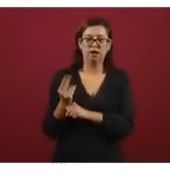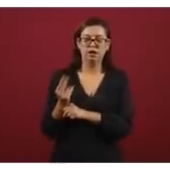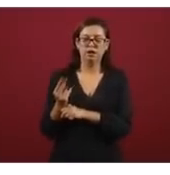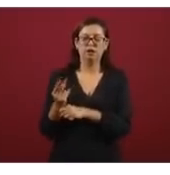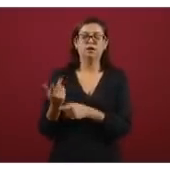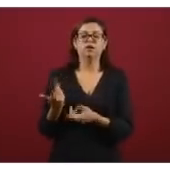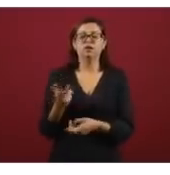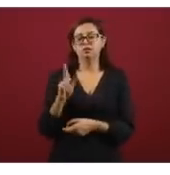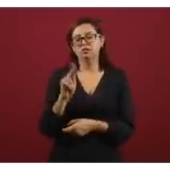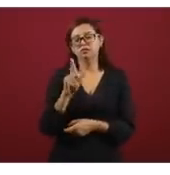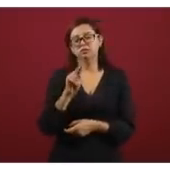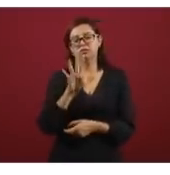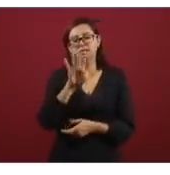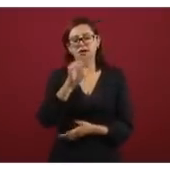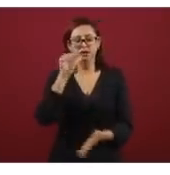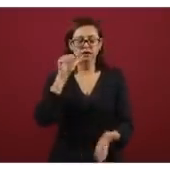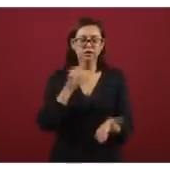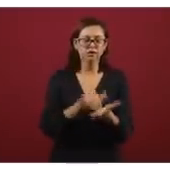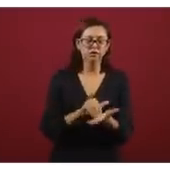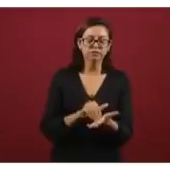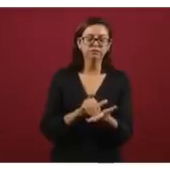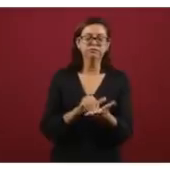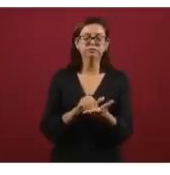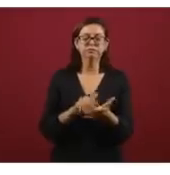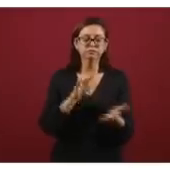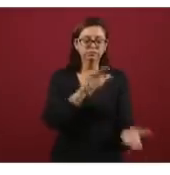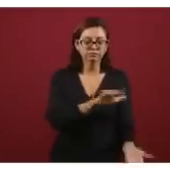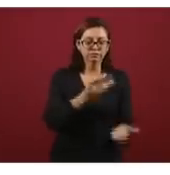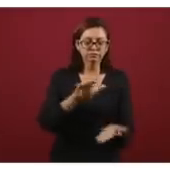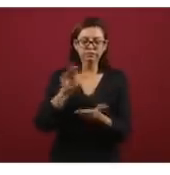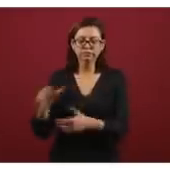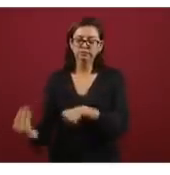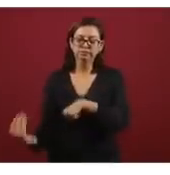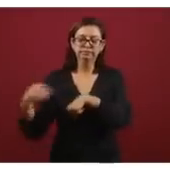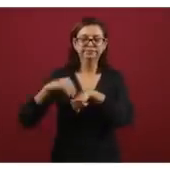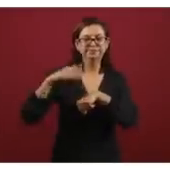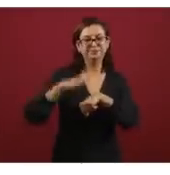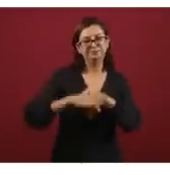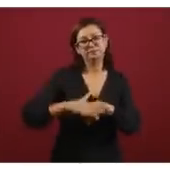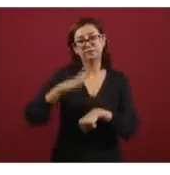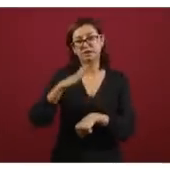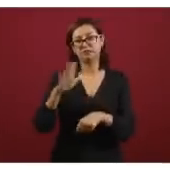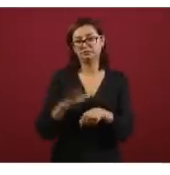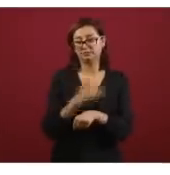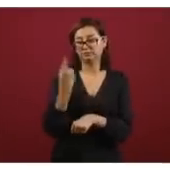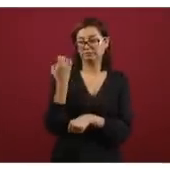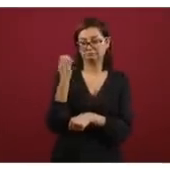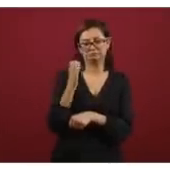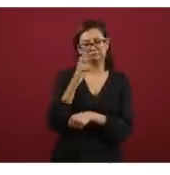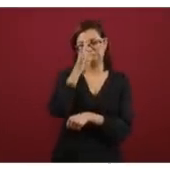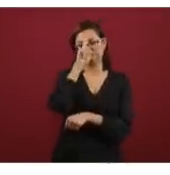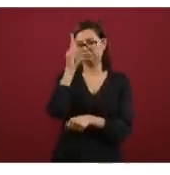85.000, 90.000 barriles de la caída brutal que se tuvo en enero de